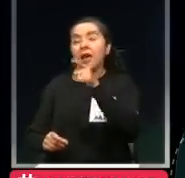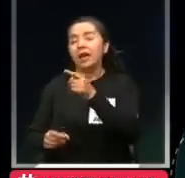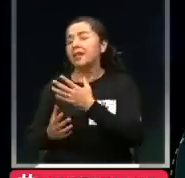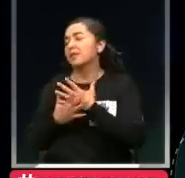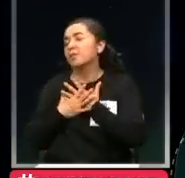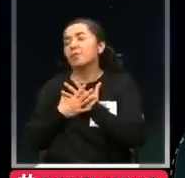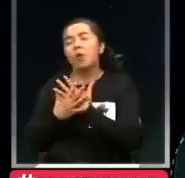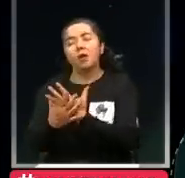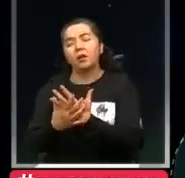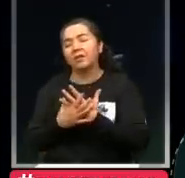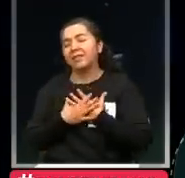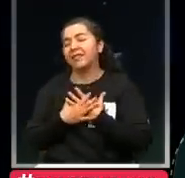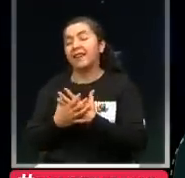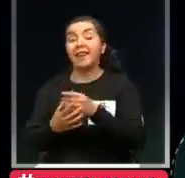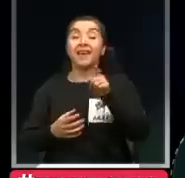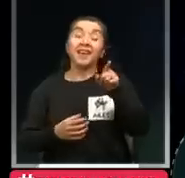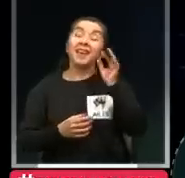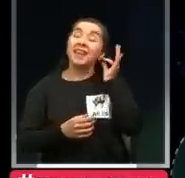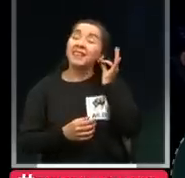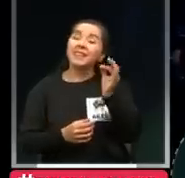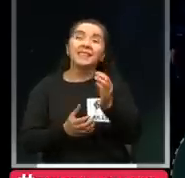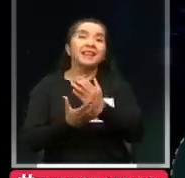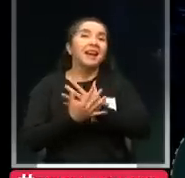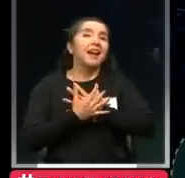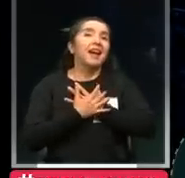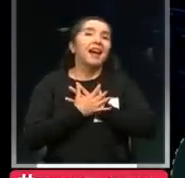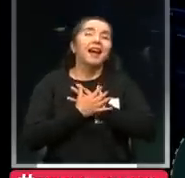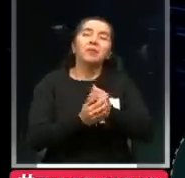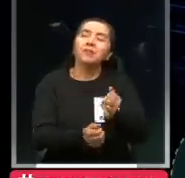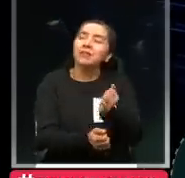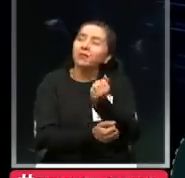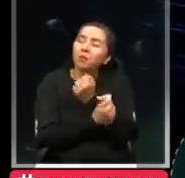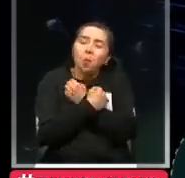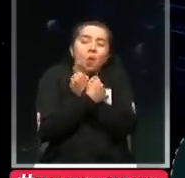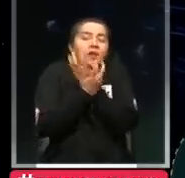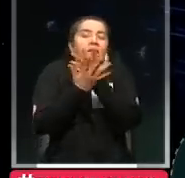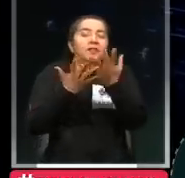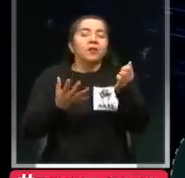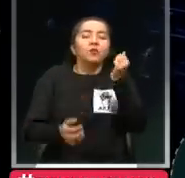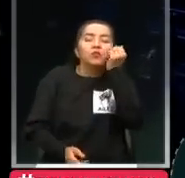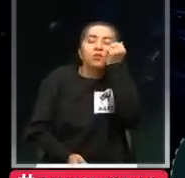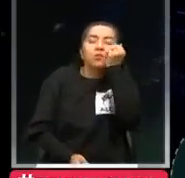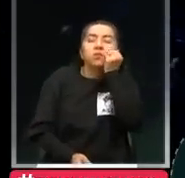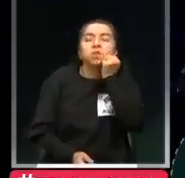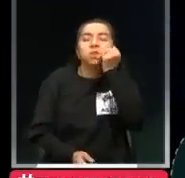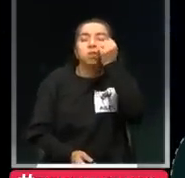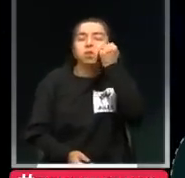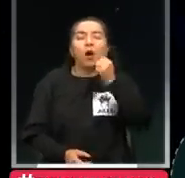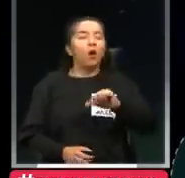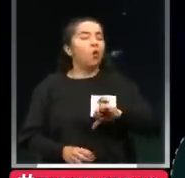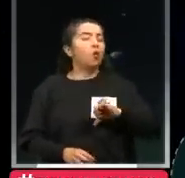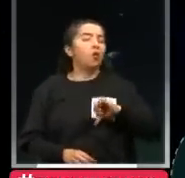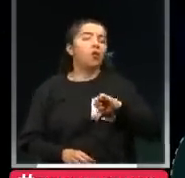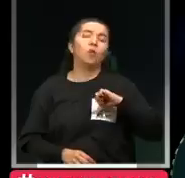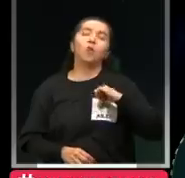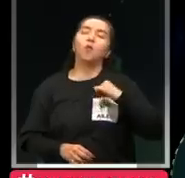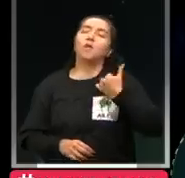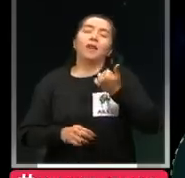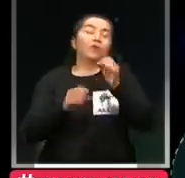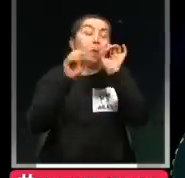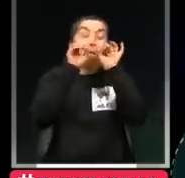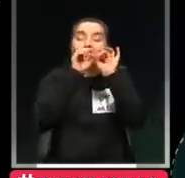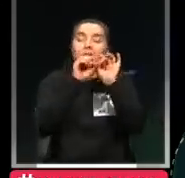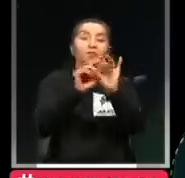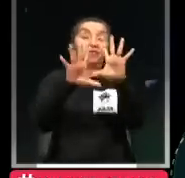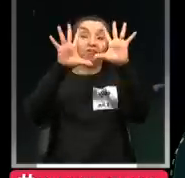Su amor, ella ama su pasión. Su ternura y juventud son